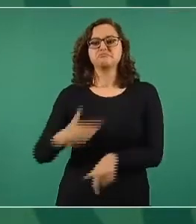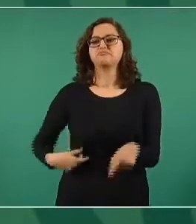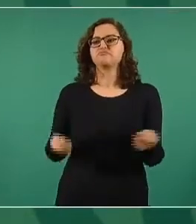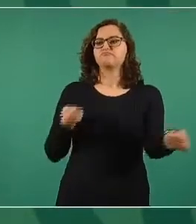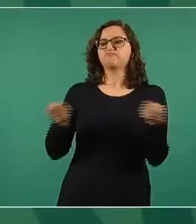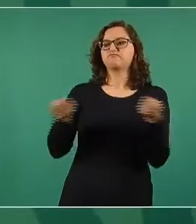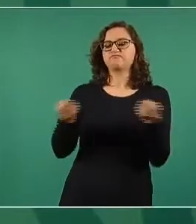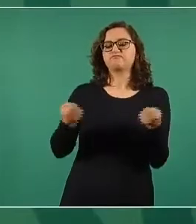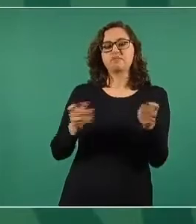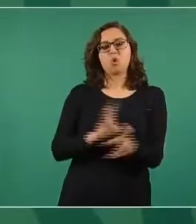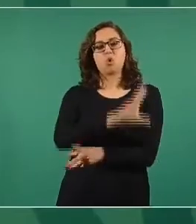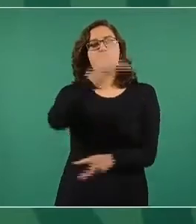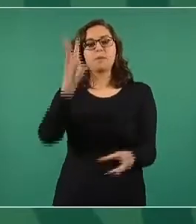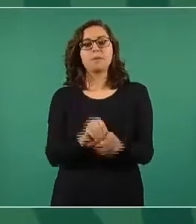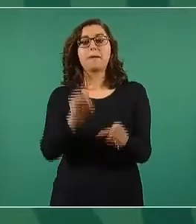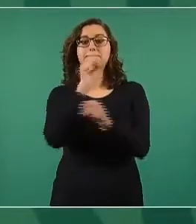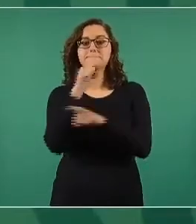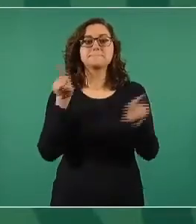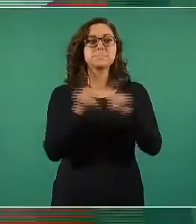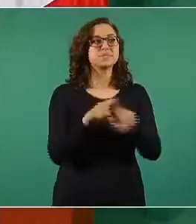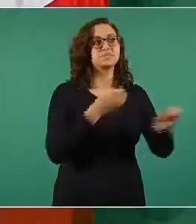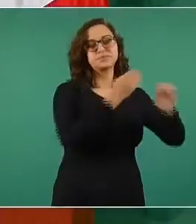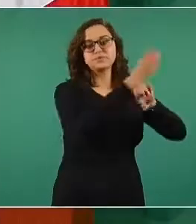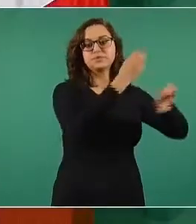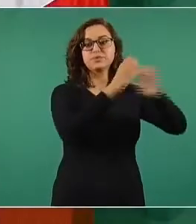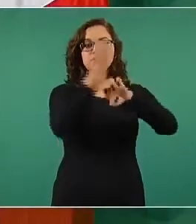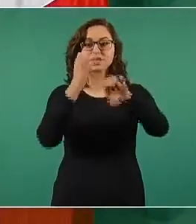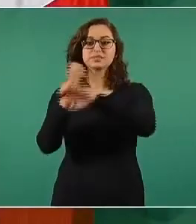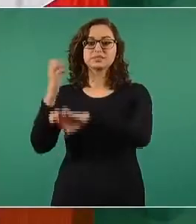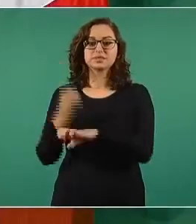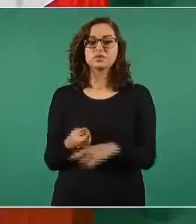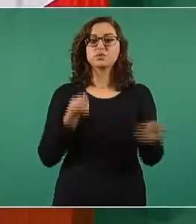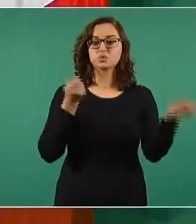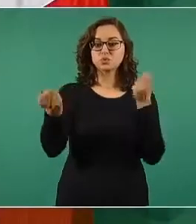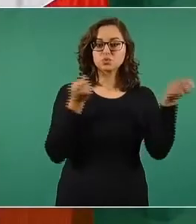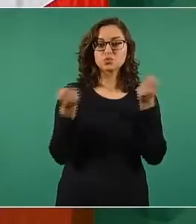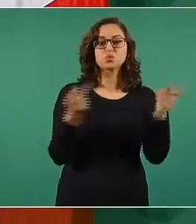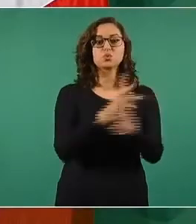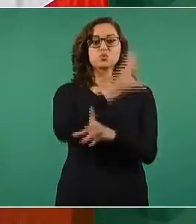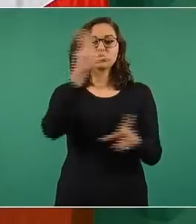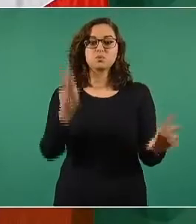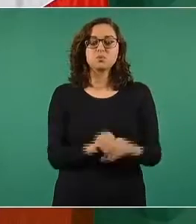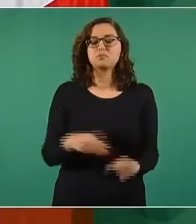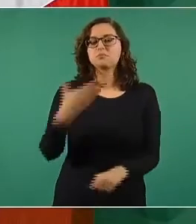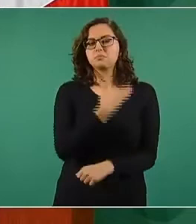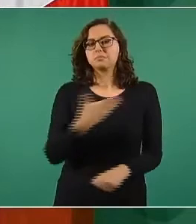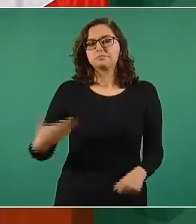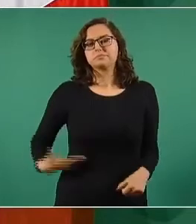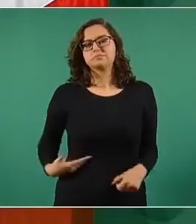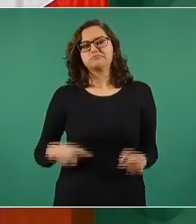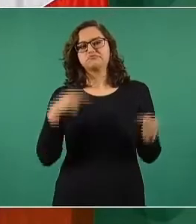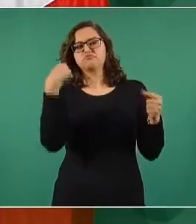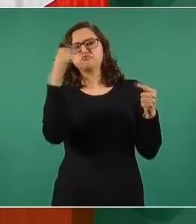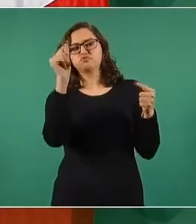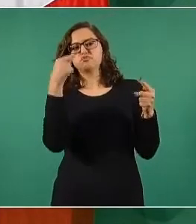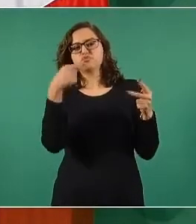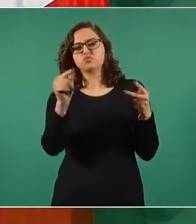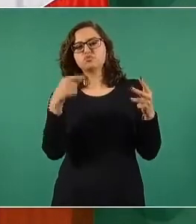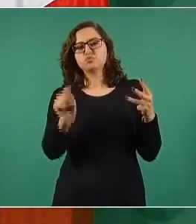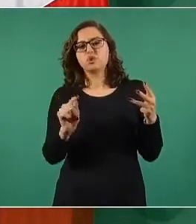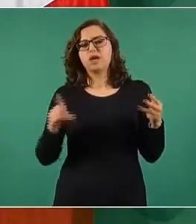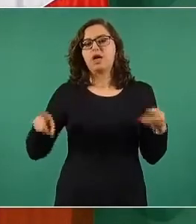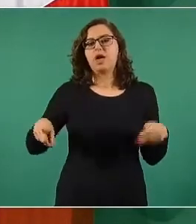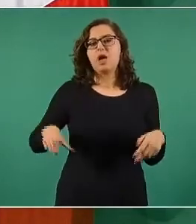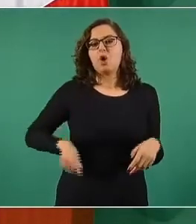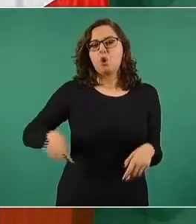los gobiernos estatales. El presidente ponía a los gobernadores, ponía a los